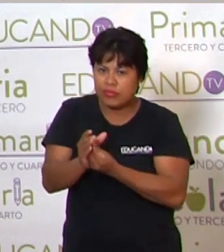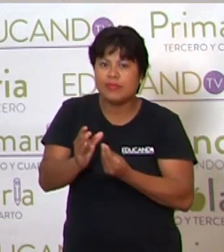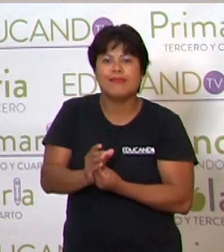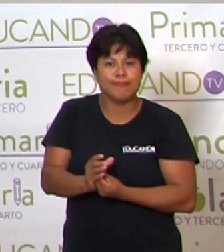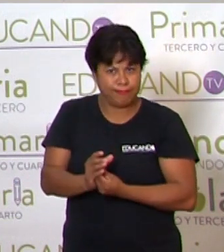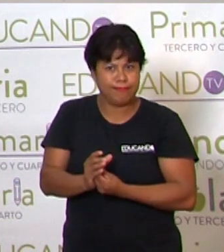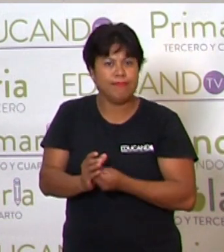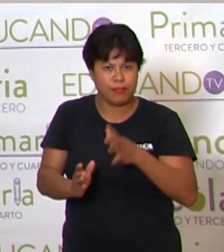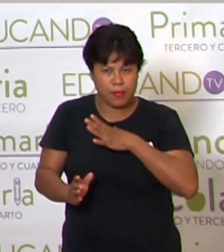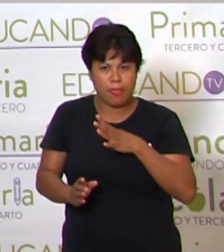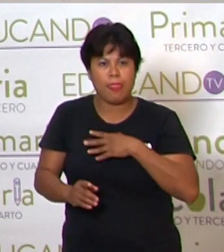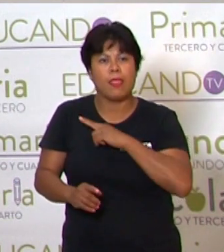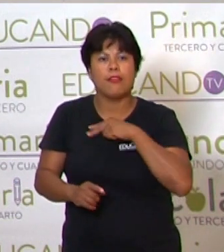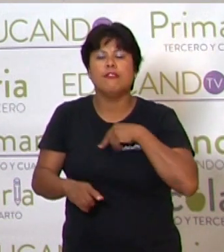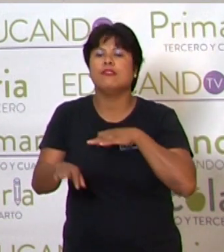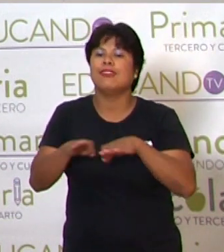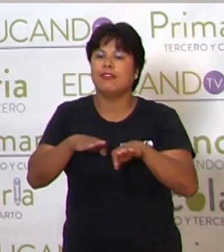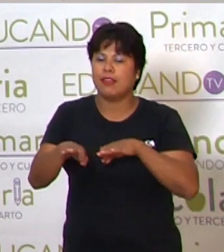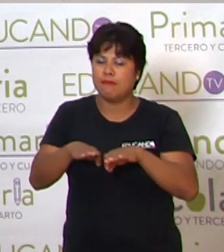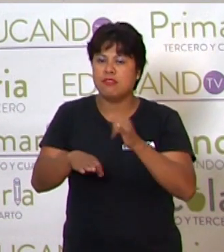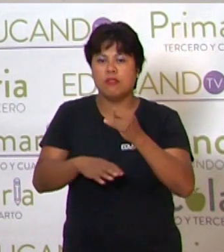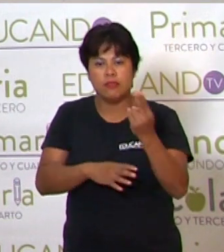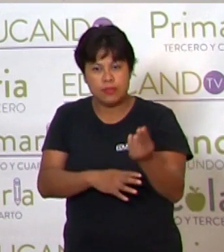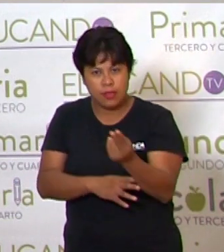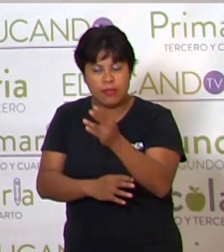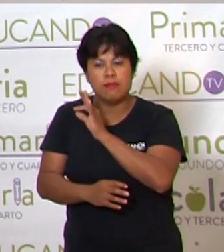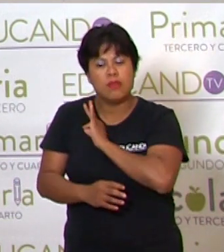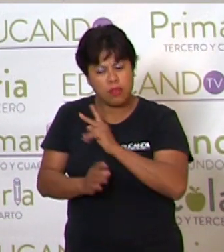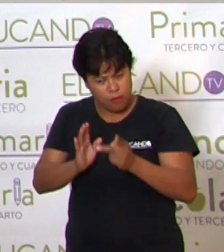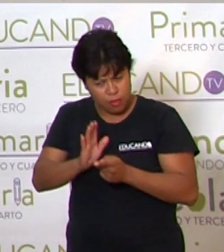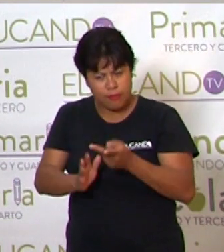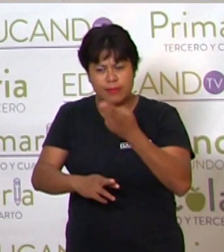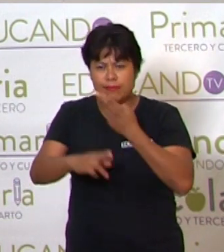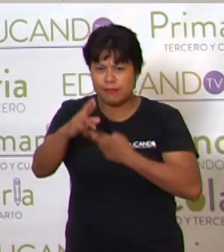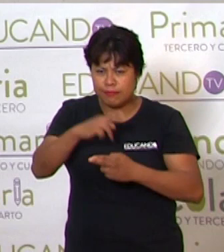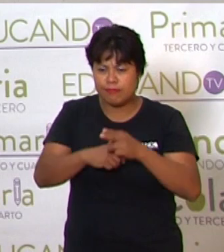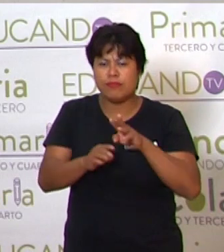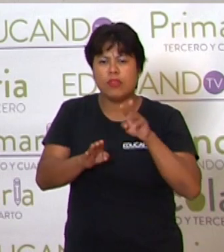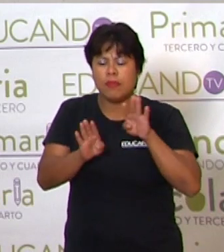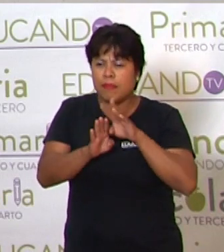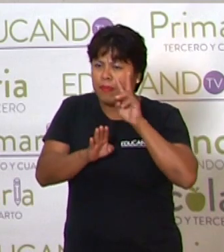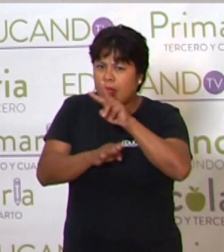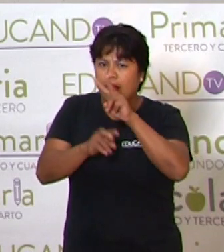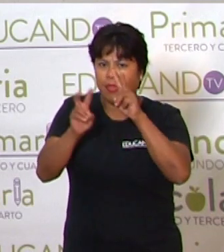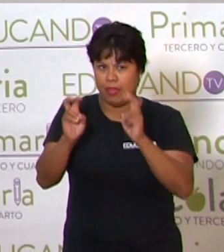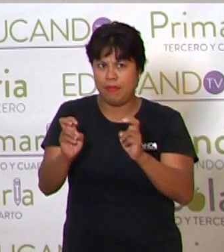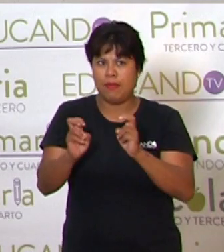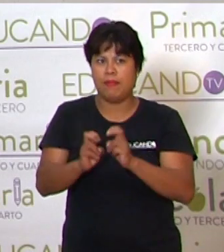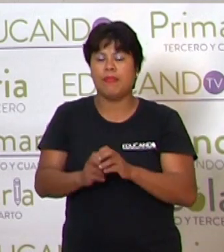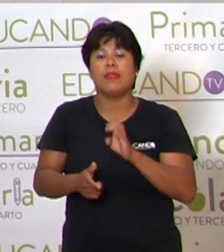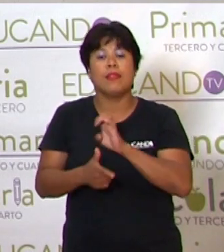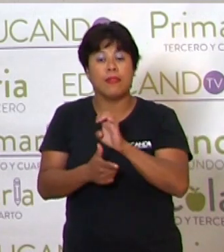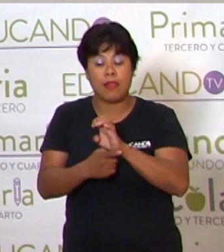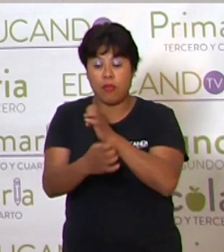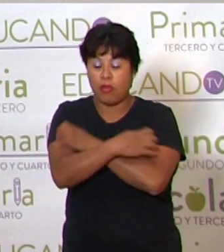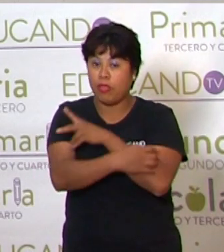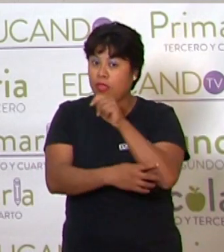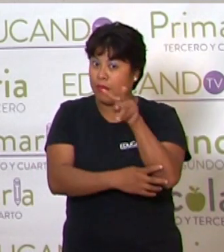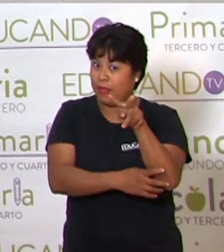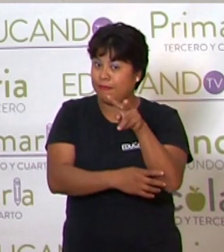en las que trabajamos y que ustedes pueden volver a repasar el tema. Entonces, YouTube, Educando